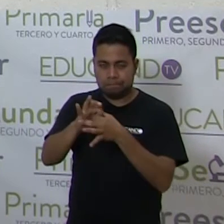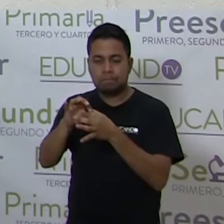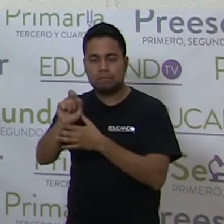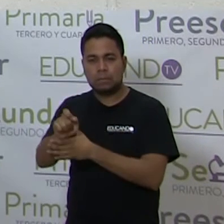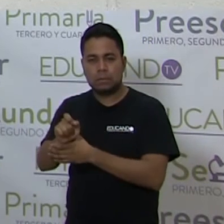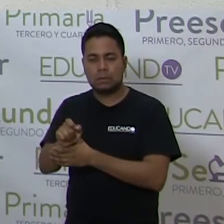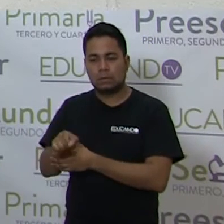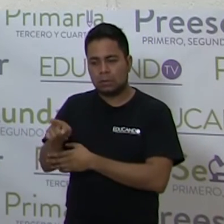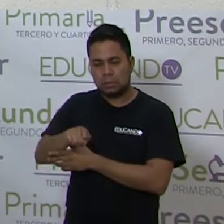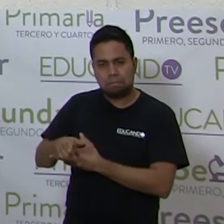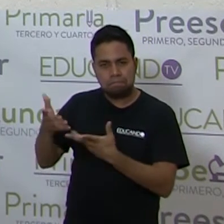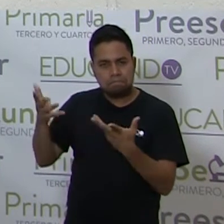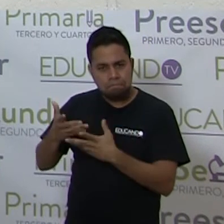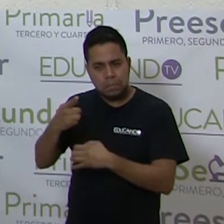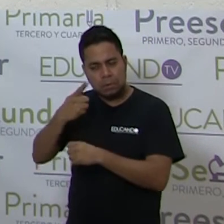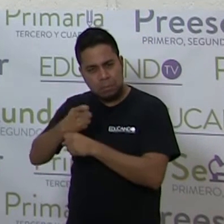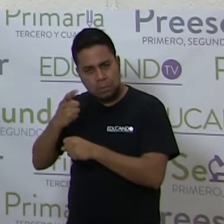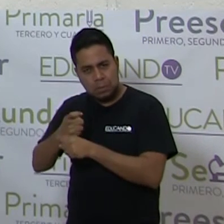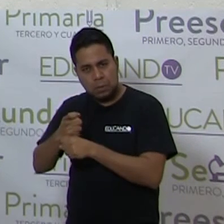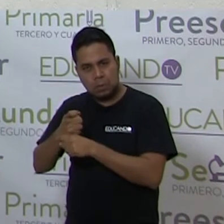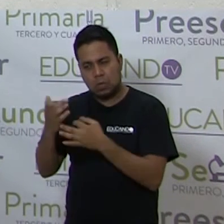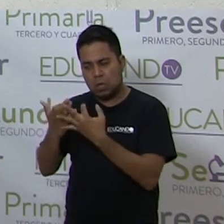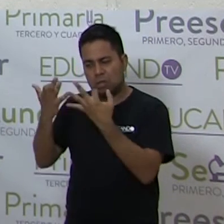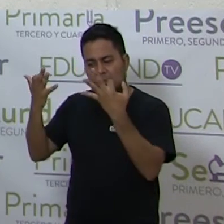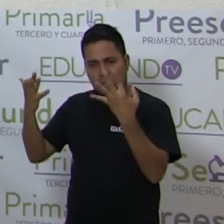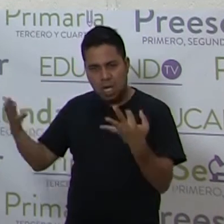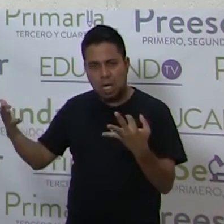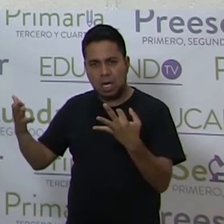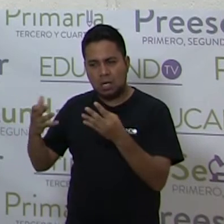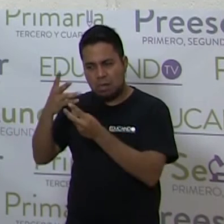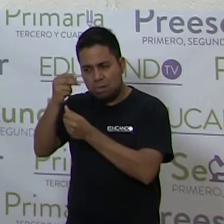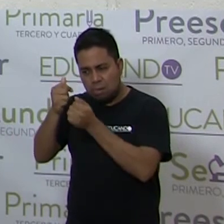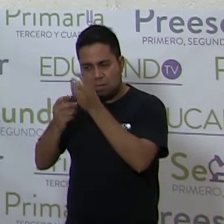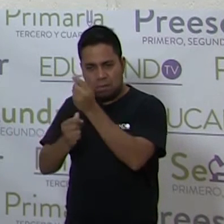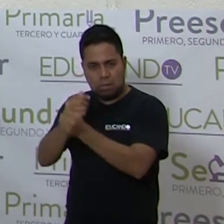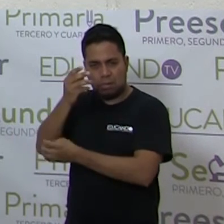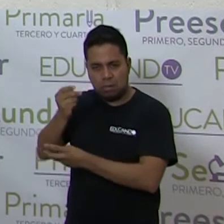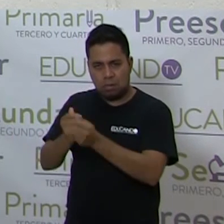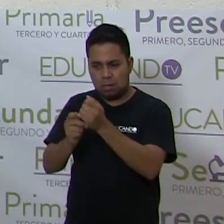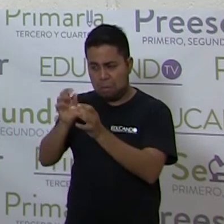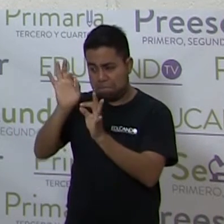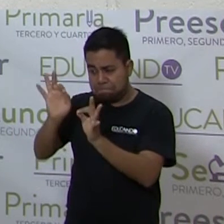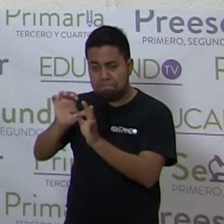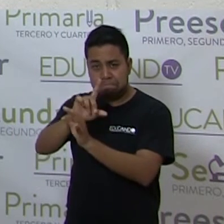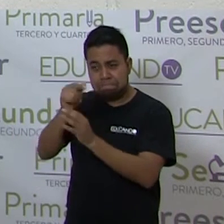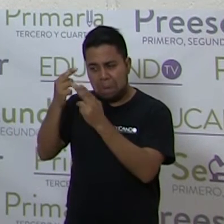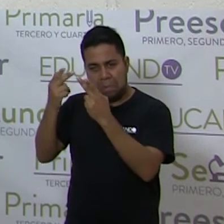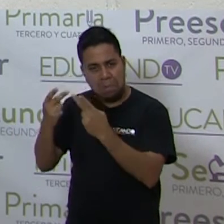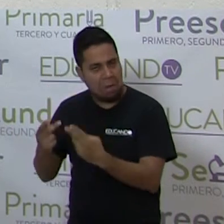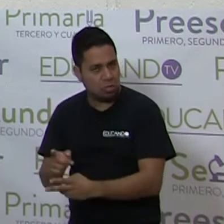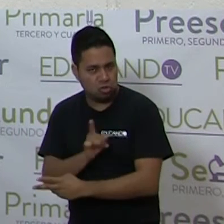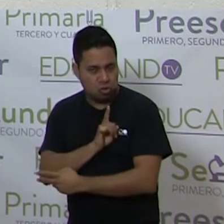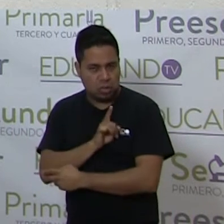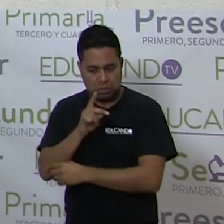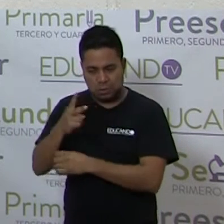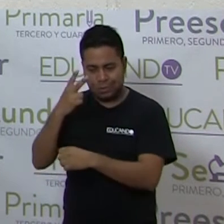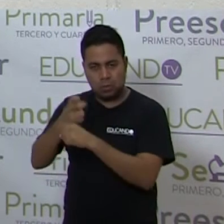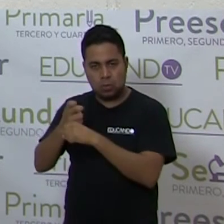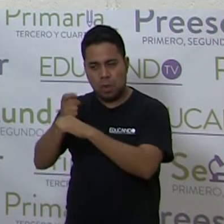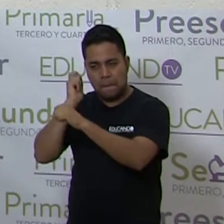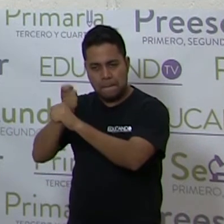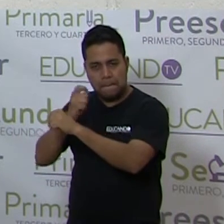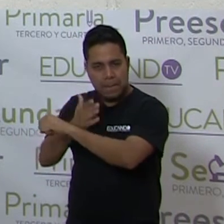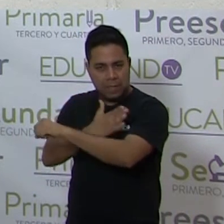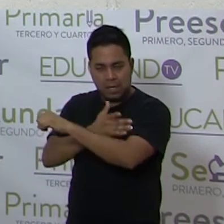párrafo, emplearon primero barro y la figurilla se derrite, y después emplearon